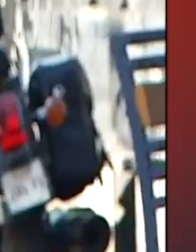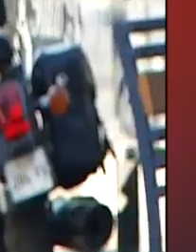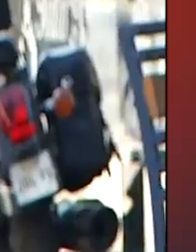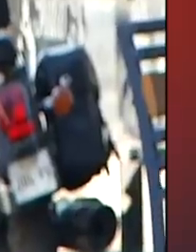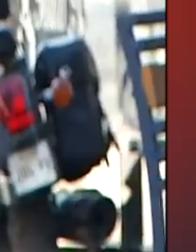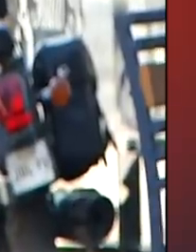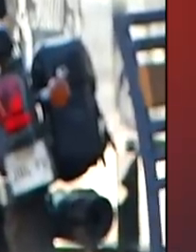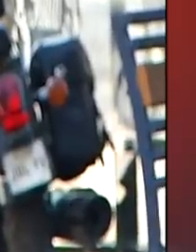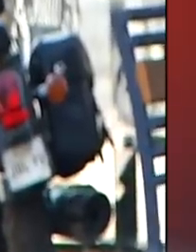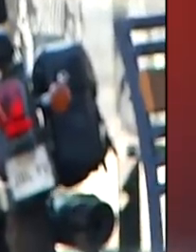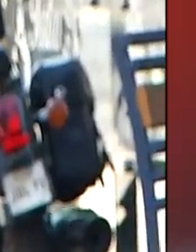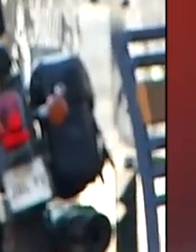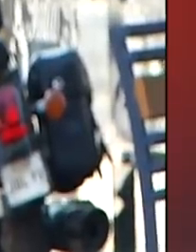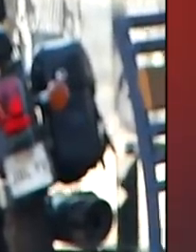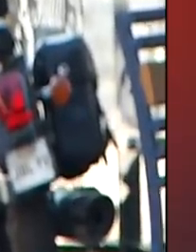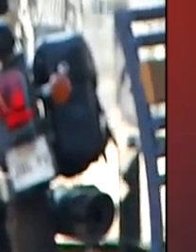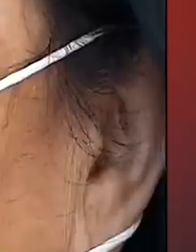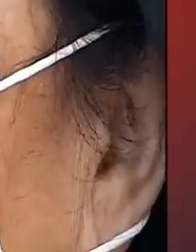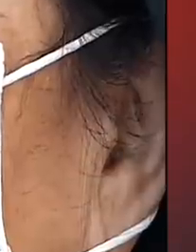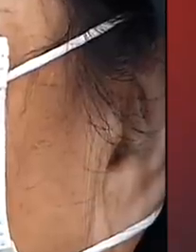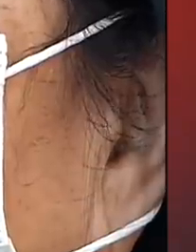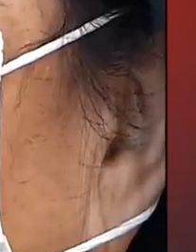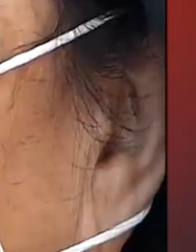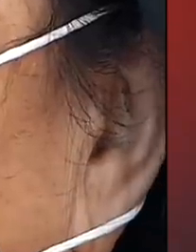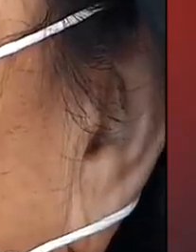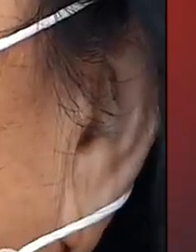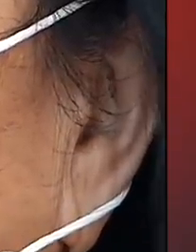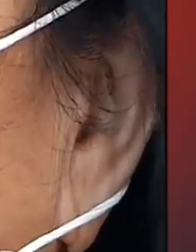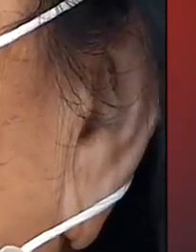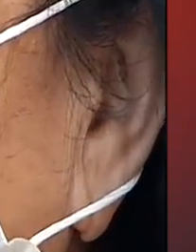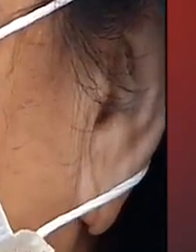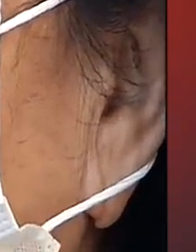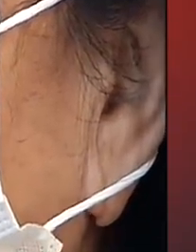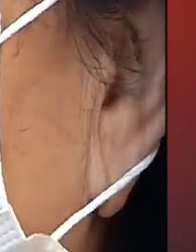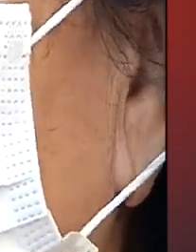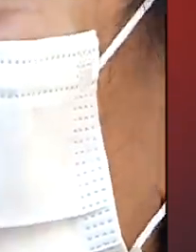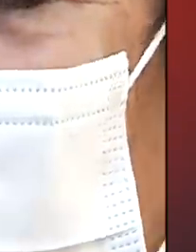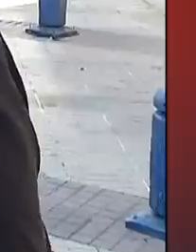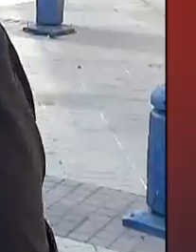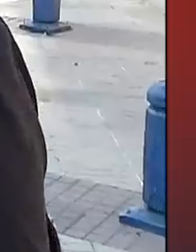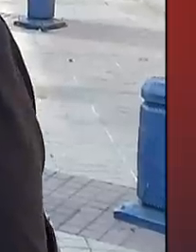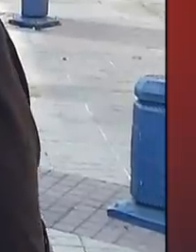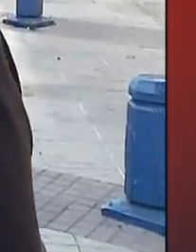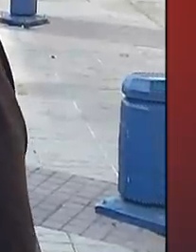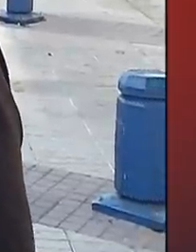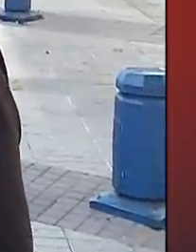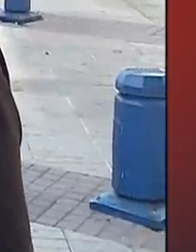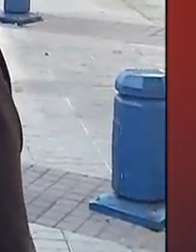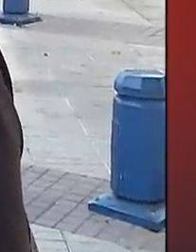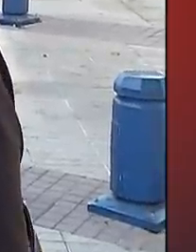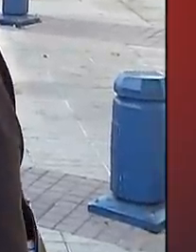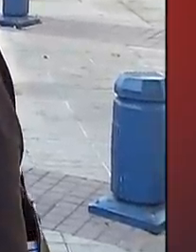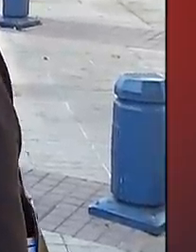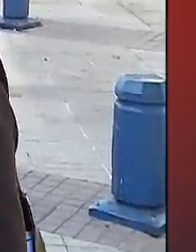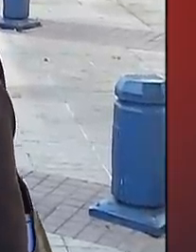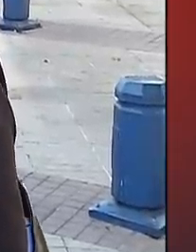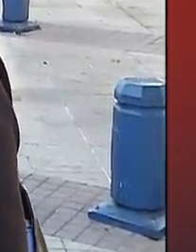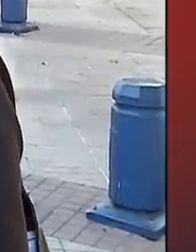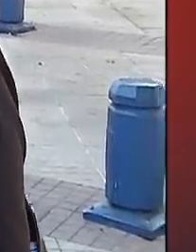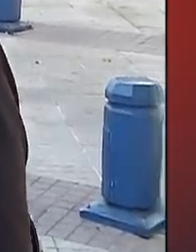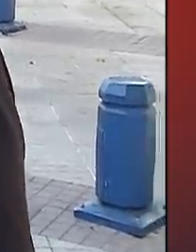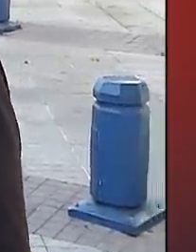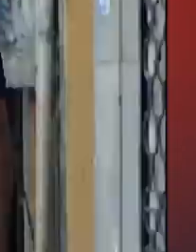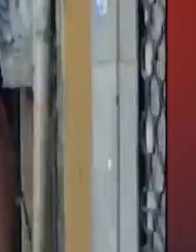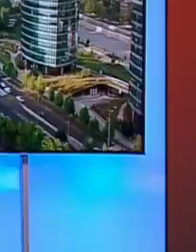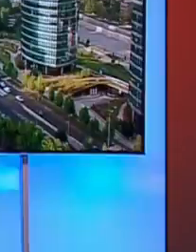de la comuna de Santiago. La zona sur de Ñuñoa, es decir, de Grecia al sur, queda liberada